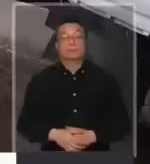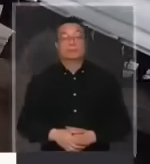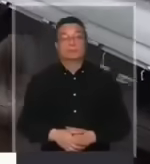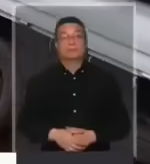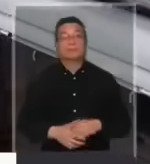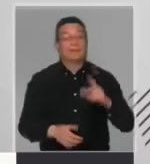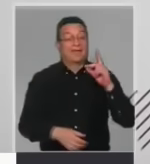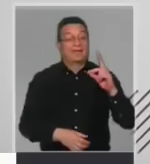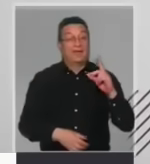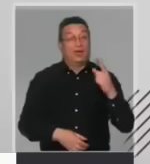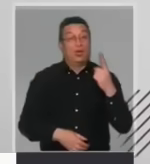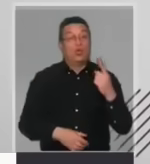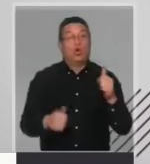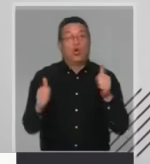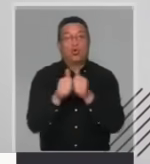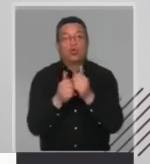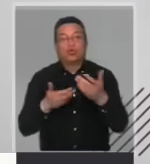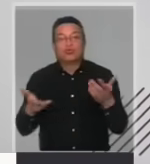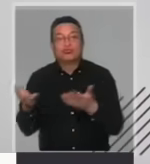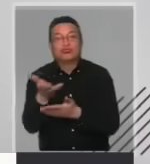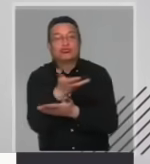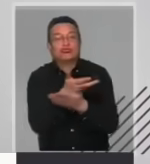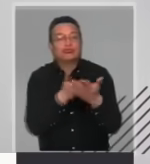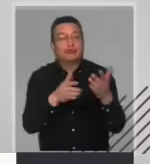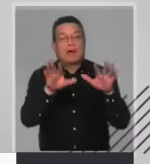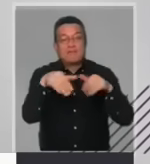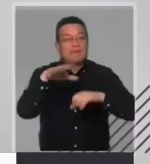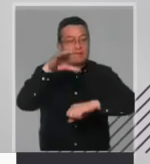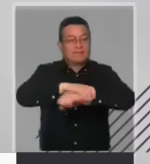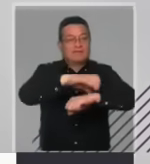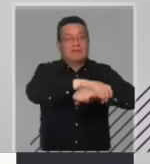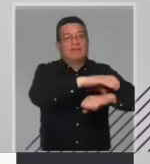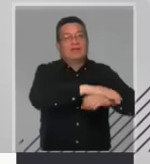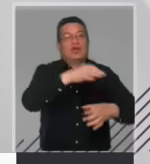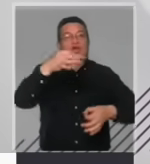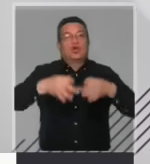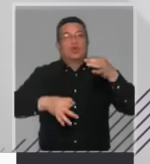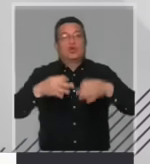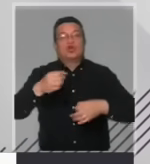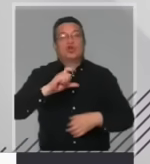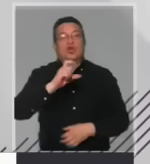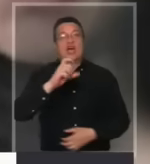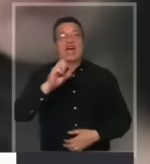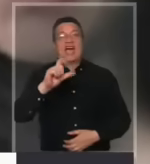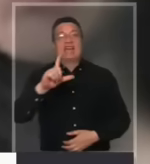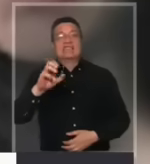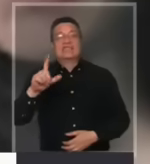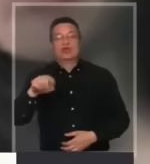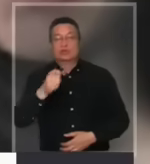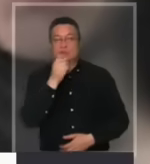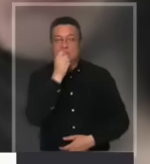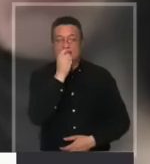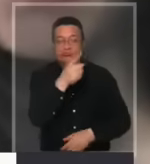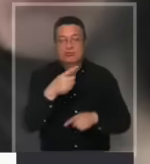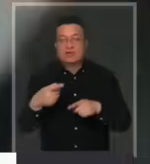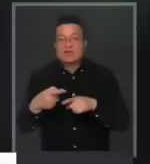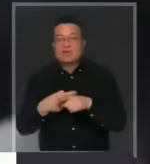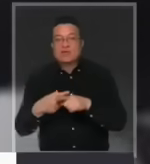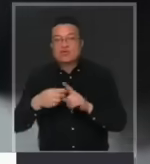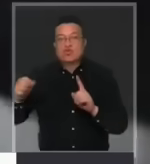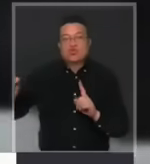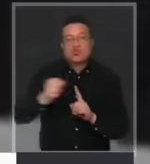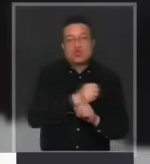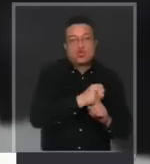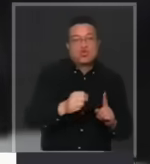D1 convivió con ellos, los mismos que hoy están detenidos en el juicio contra los Gallegos, acusados de extorsión,